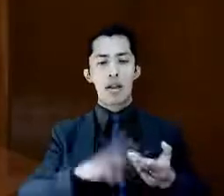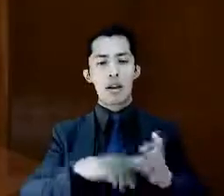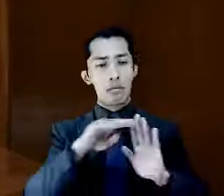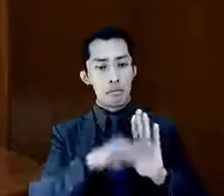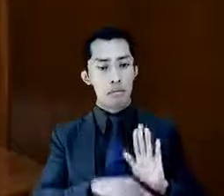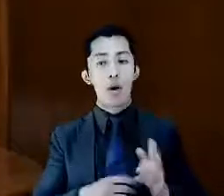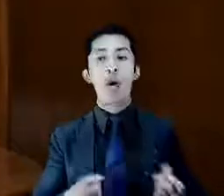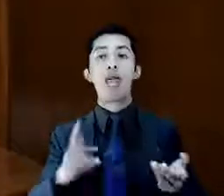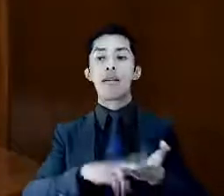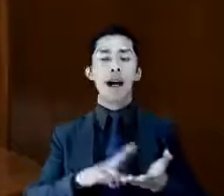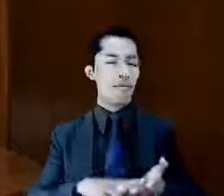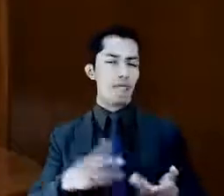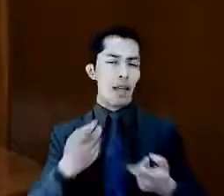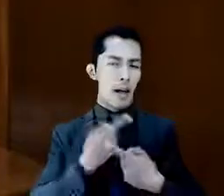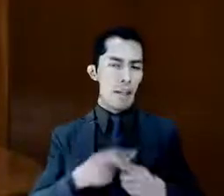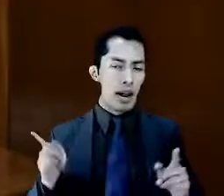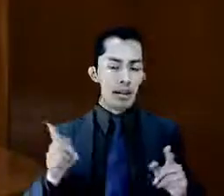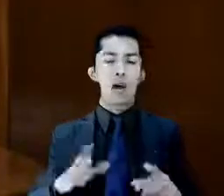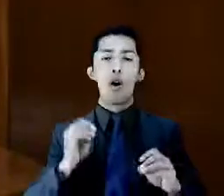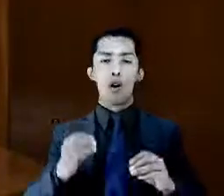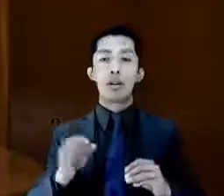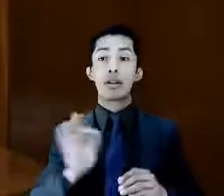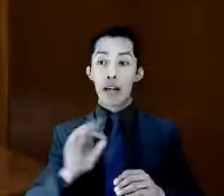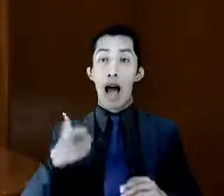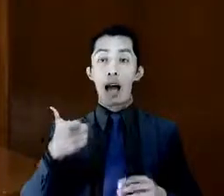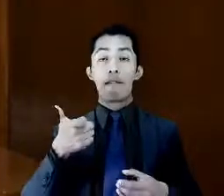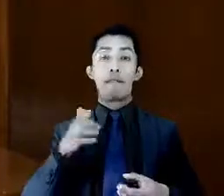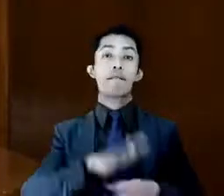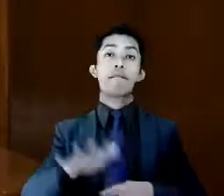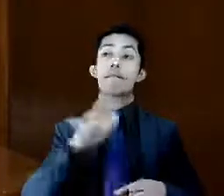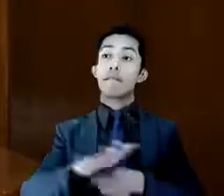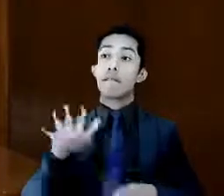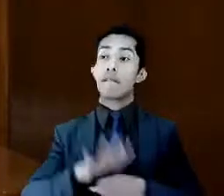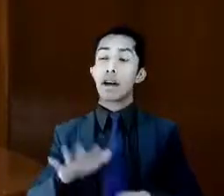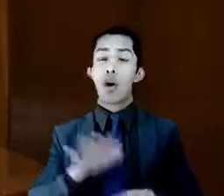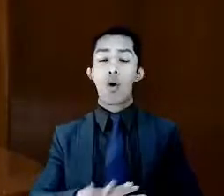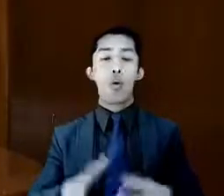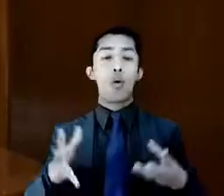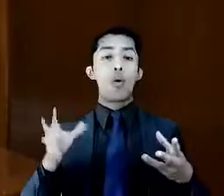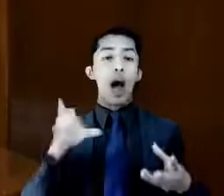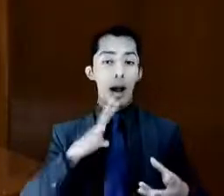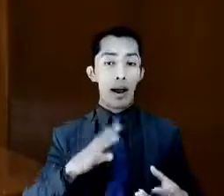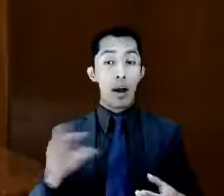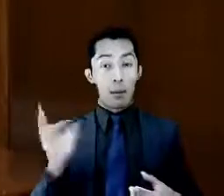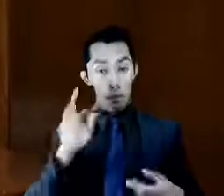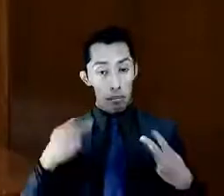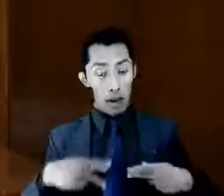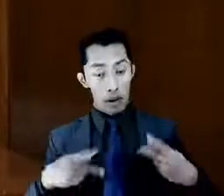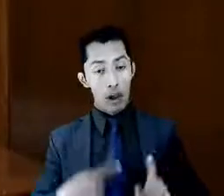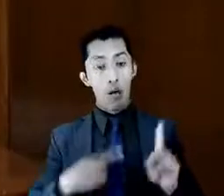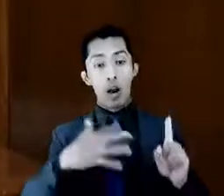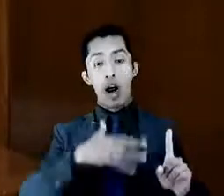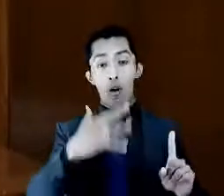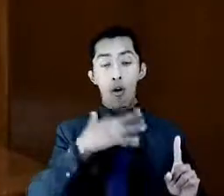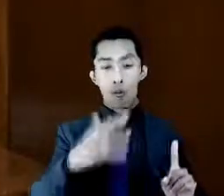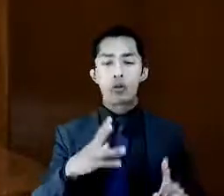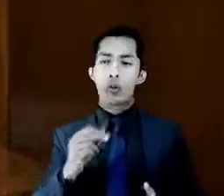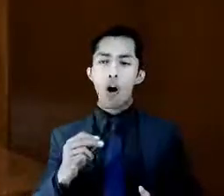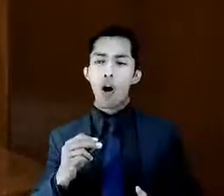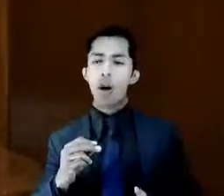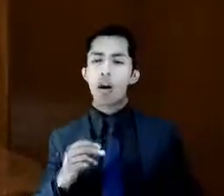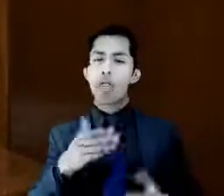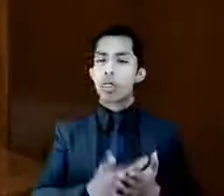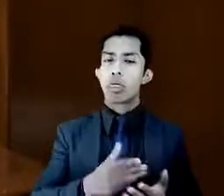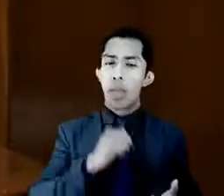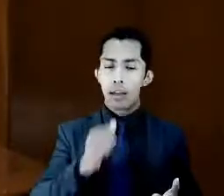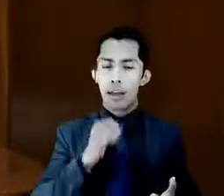precio, como si hubiera suficiente dinero para hacer que una persona corrupta no se corrompa, o